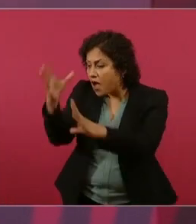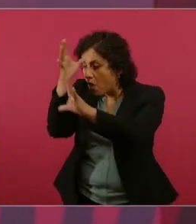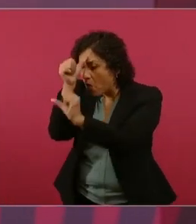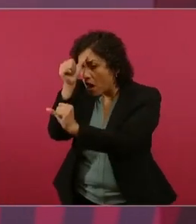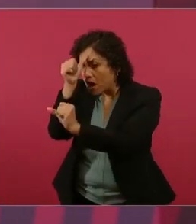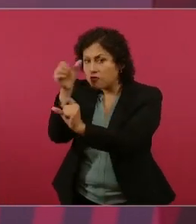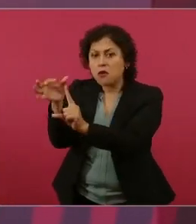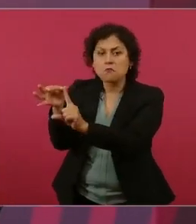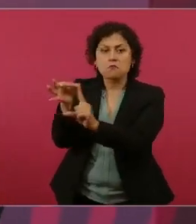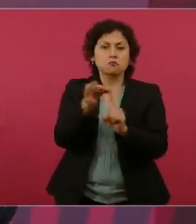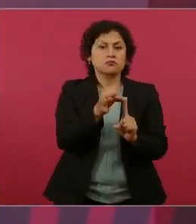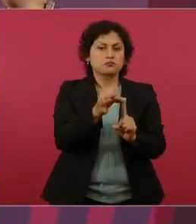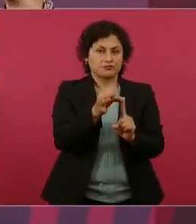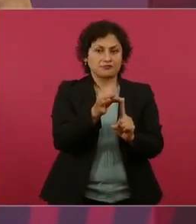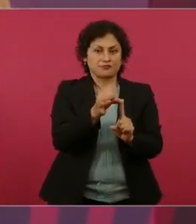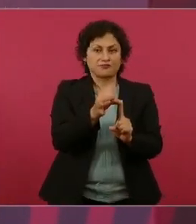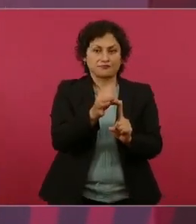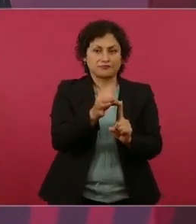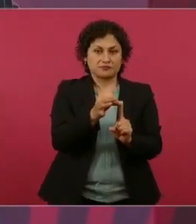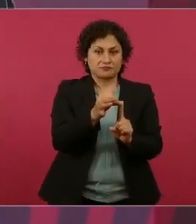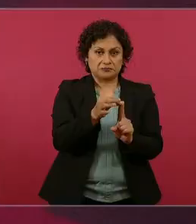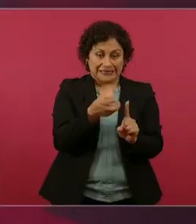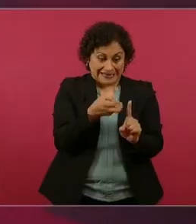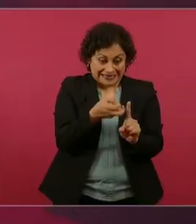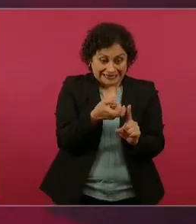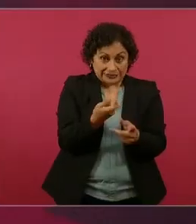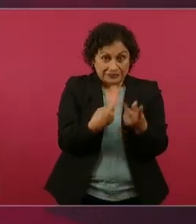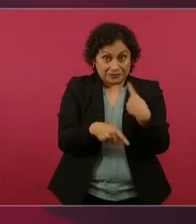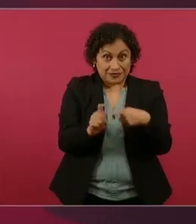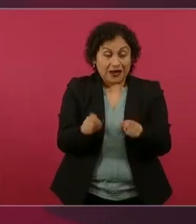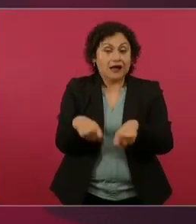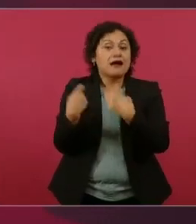así les entregaron